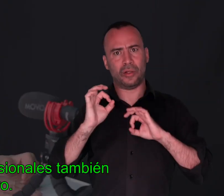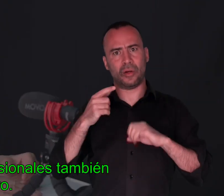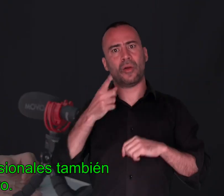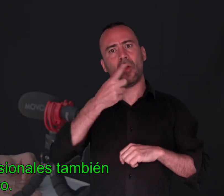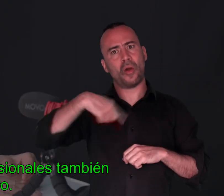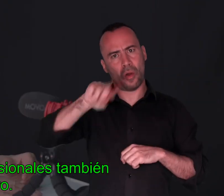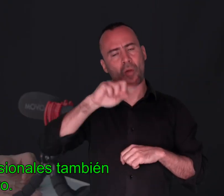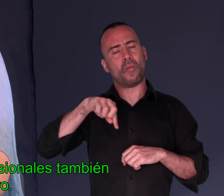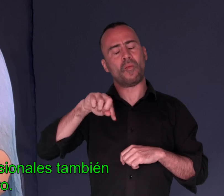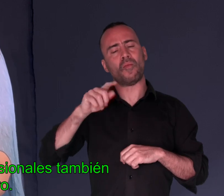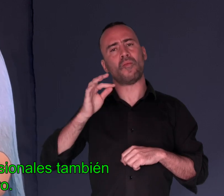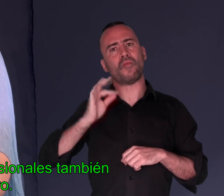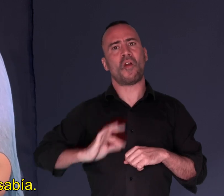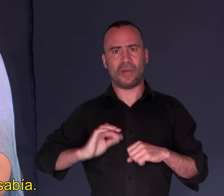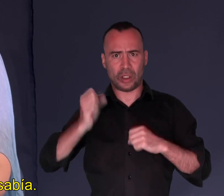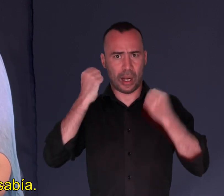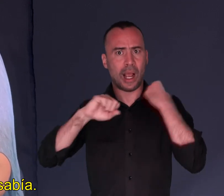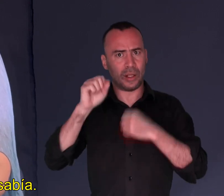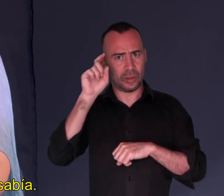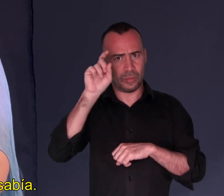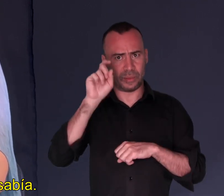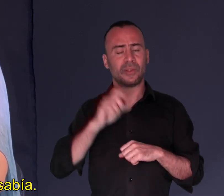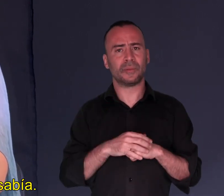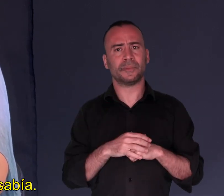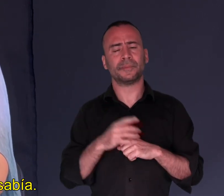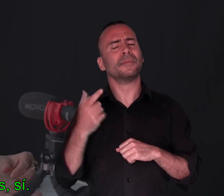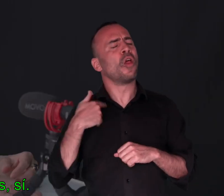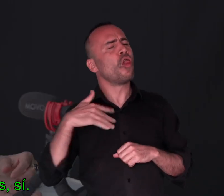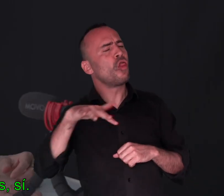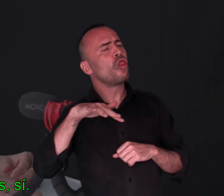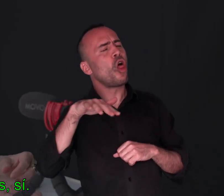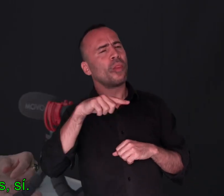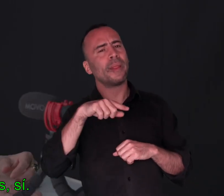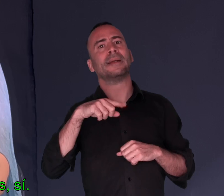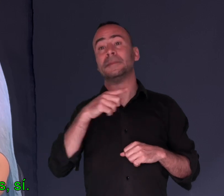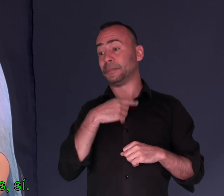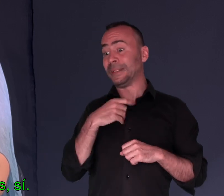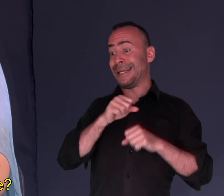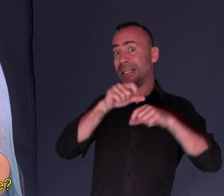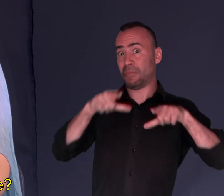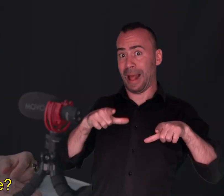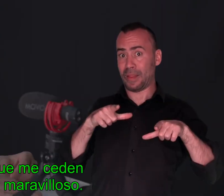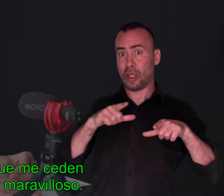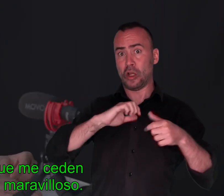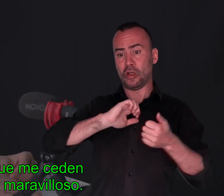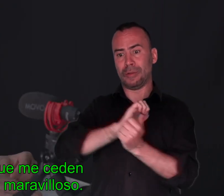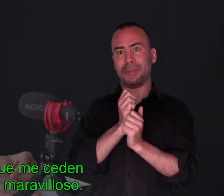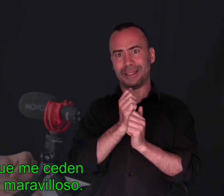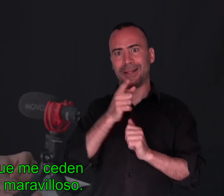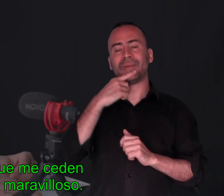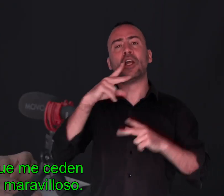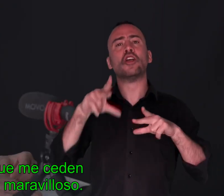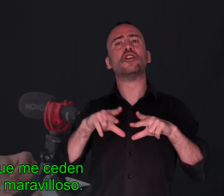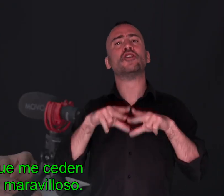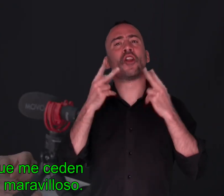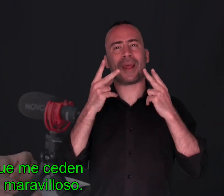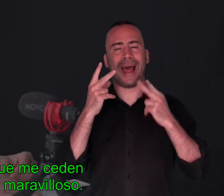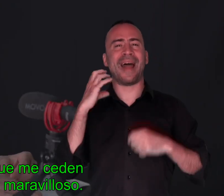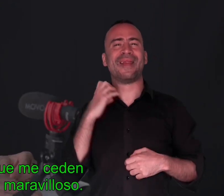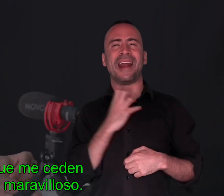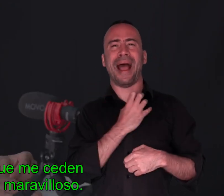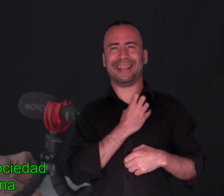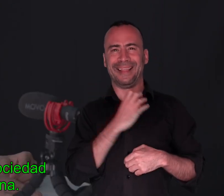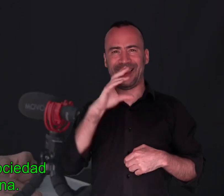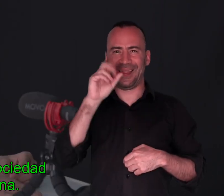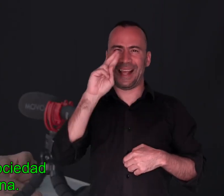clases a no profesionales también de teatro Sí ahí esto no lo sabía Sí doy clases sí dónde Pues en un sitio que me ceden el espacio